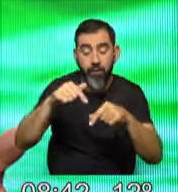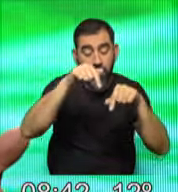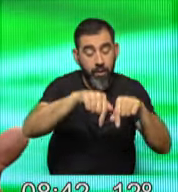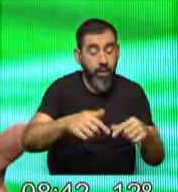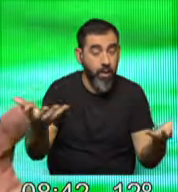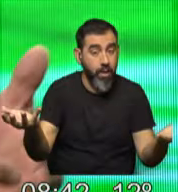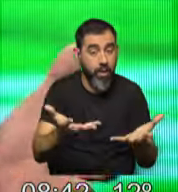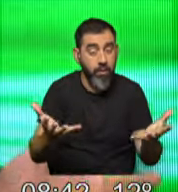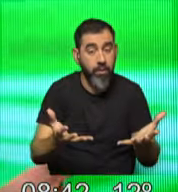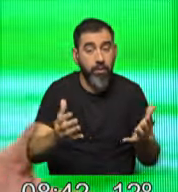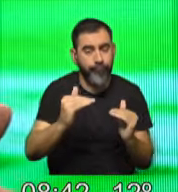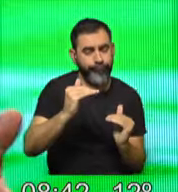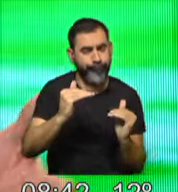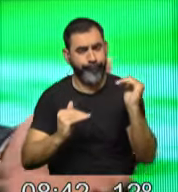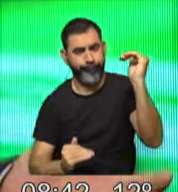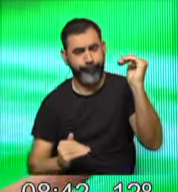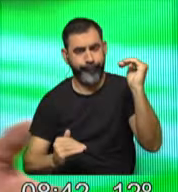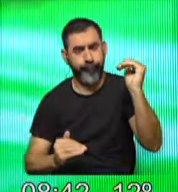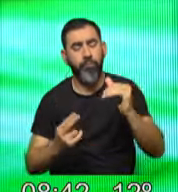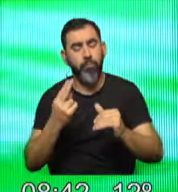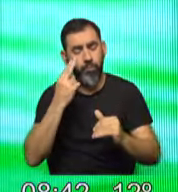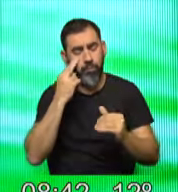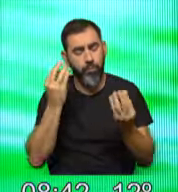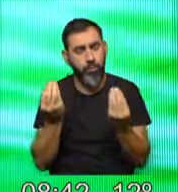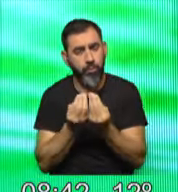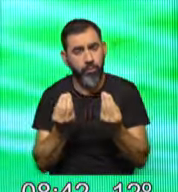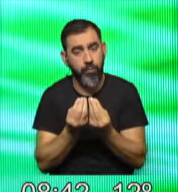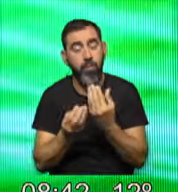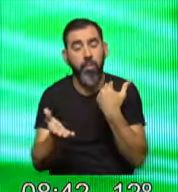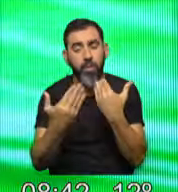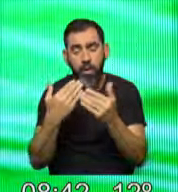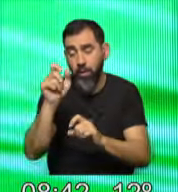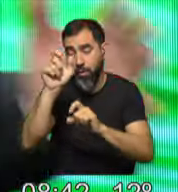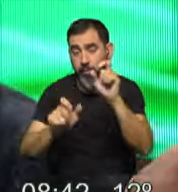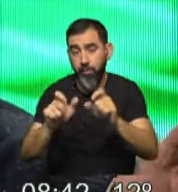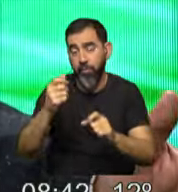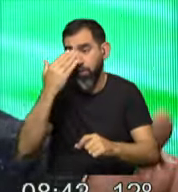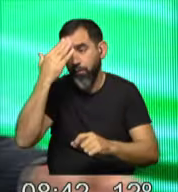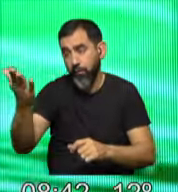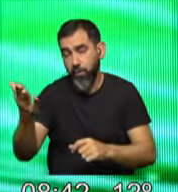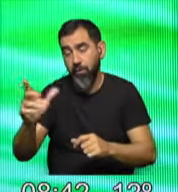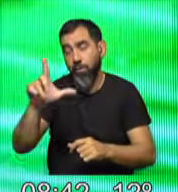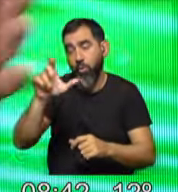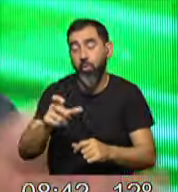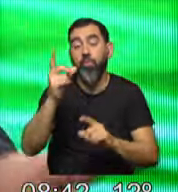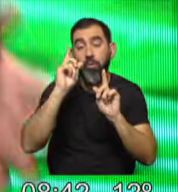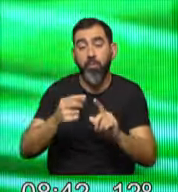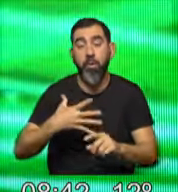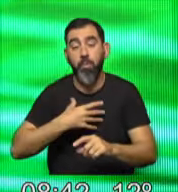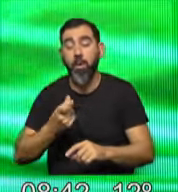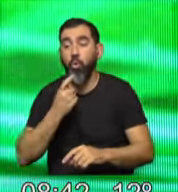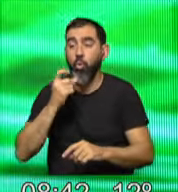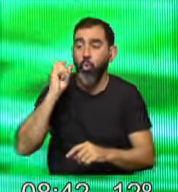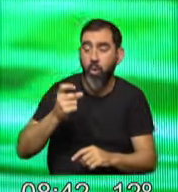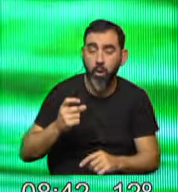digamos donde hay tanta desigualdad tantos tantos problemas pero vamos a dialogar con ciudadanos frente amplistas sin duda alguna pero también con blancos